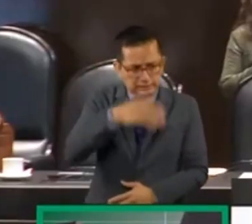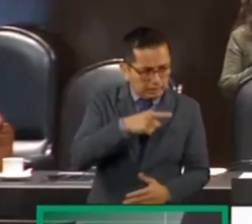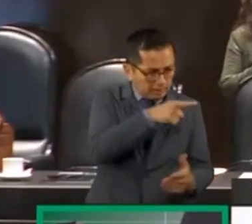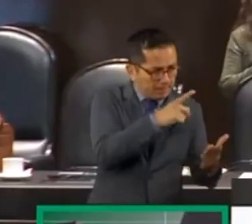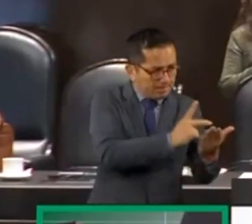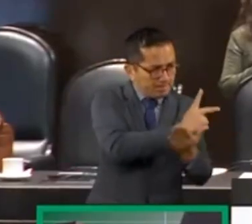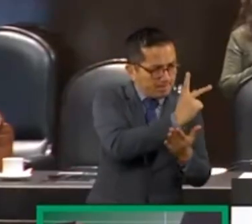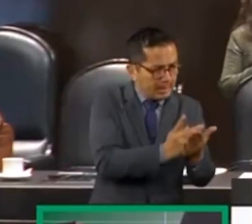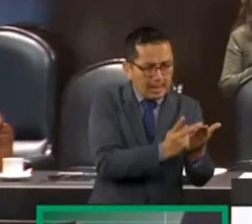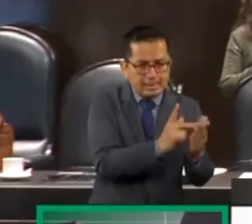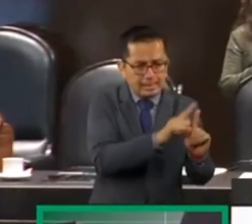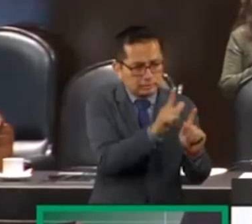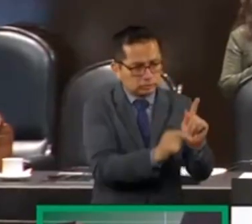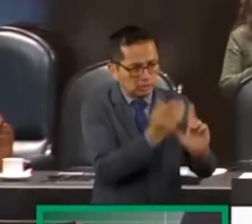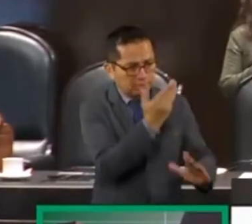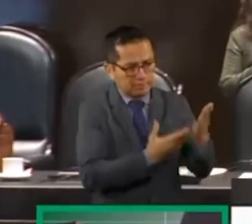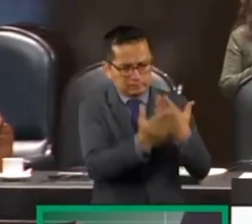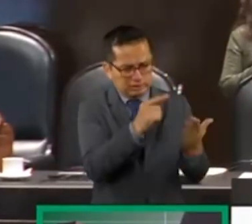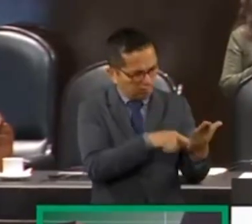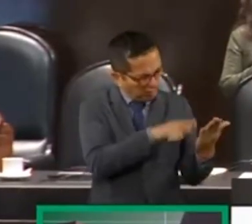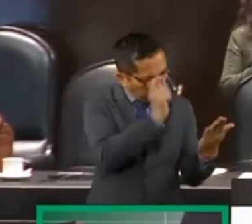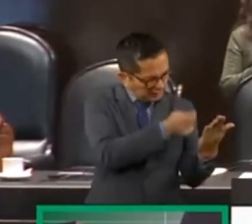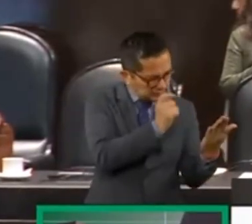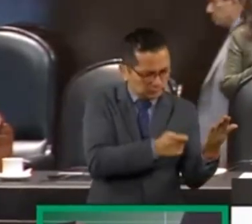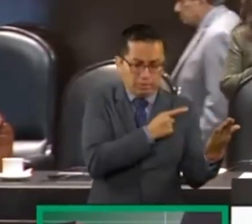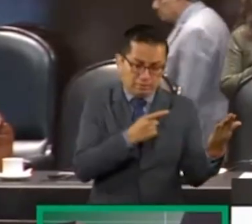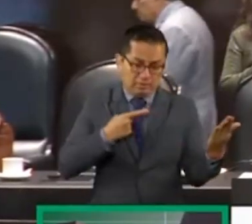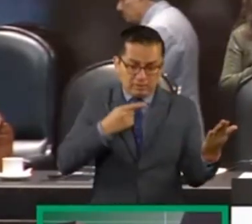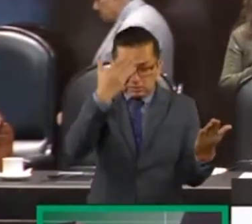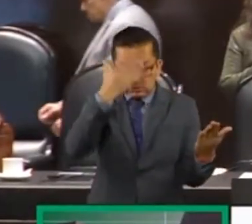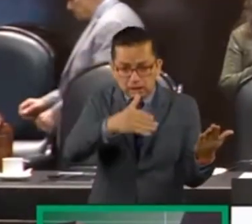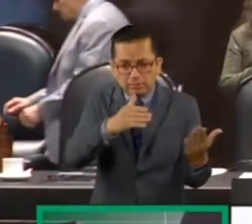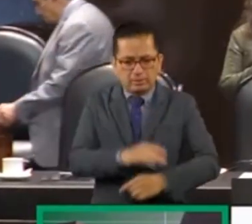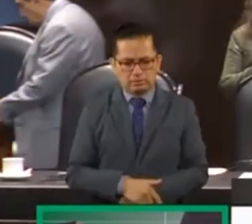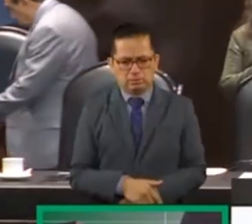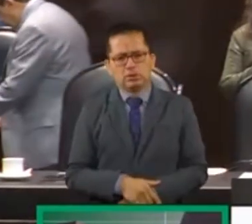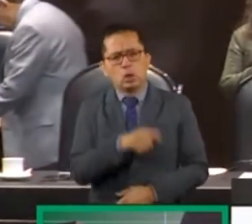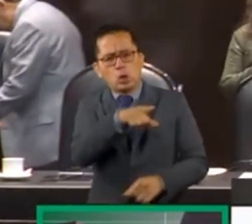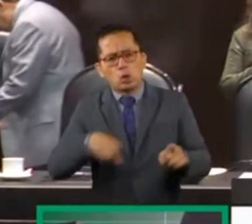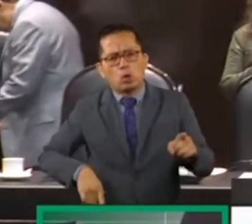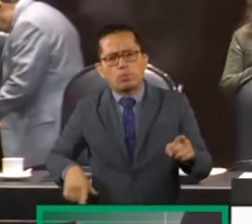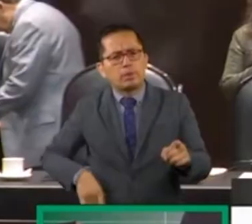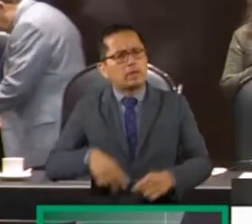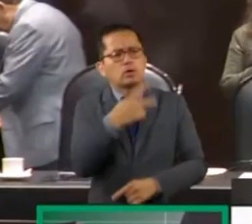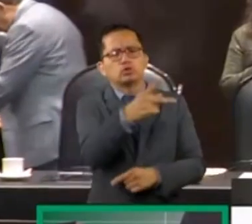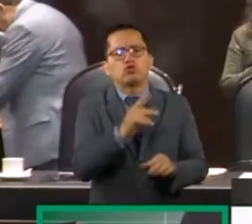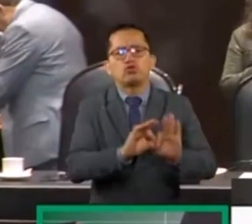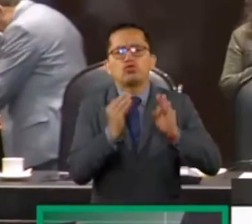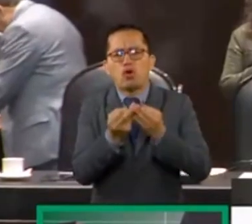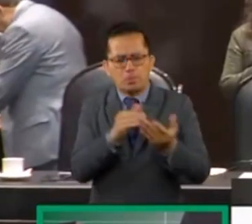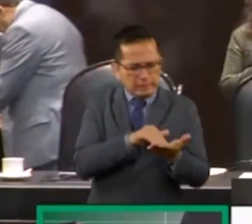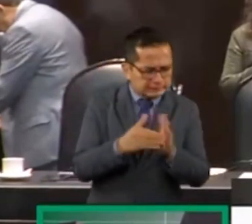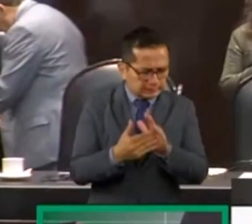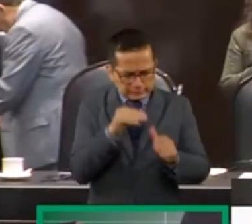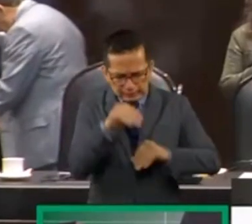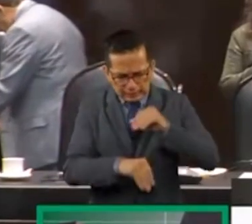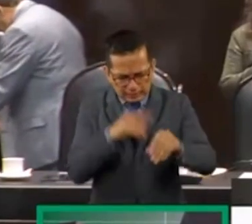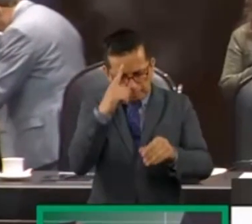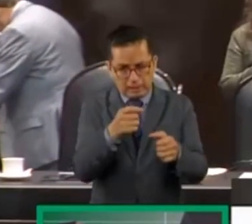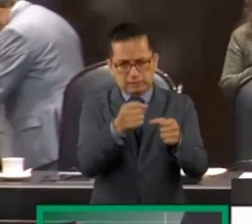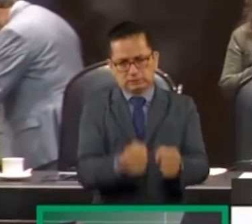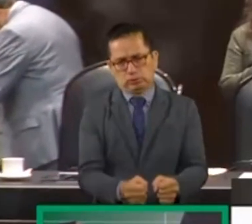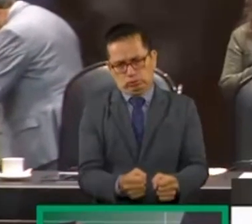Desarrollo, la estrategia de seguridad que tiene este gobierno a cargo de nuestra presidenta, que